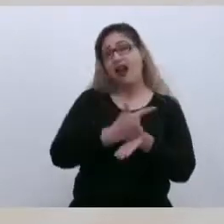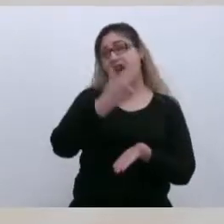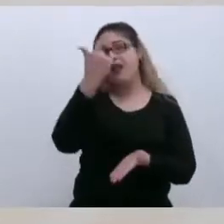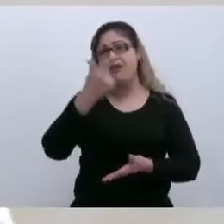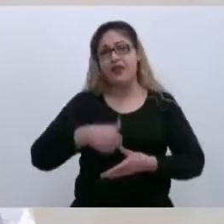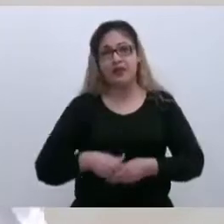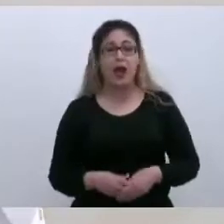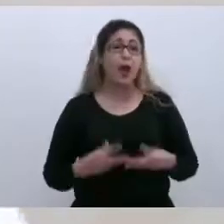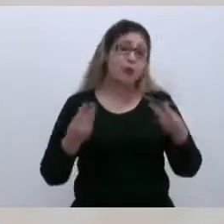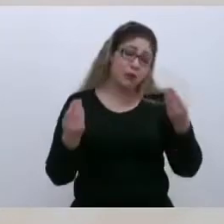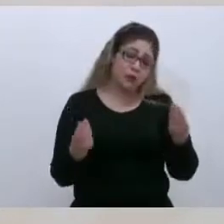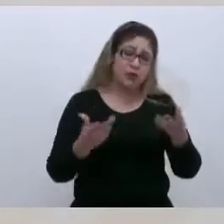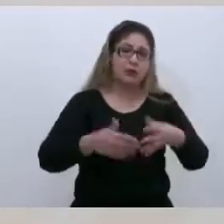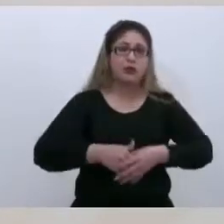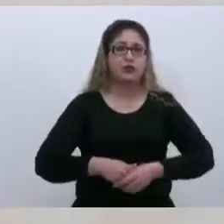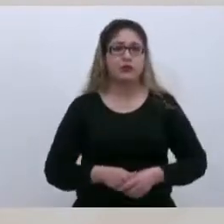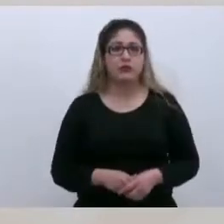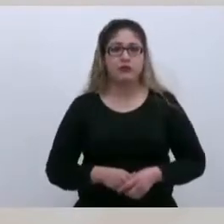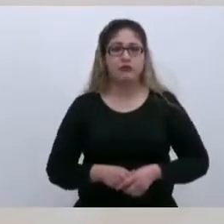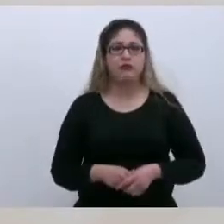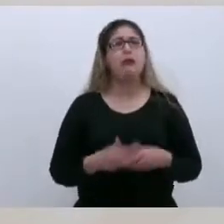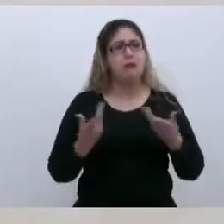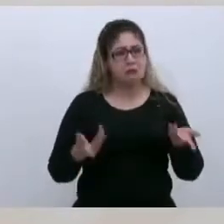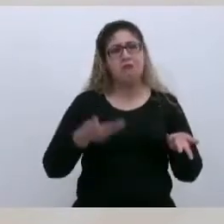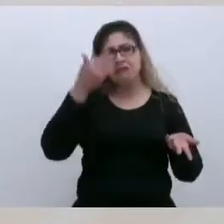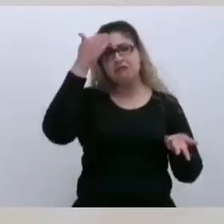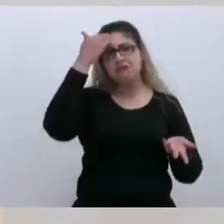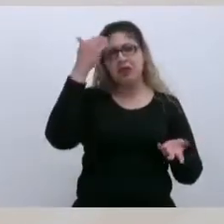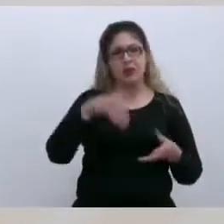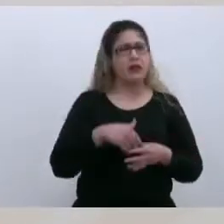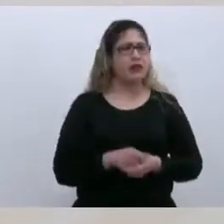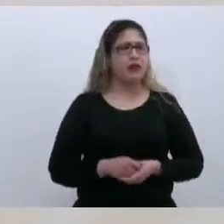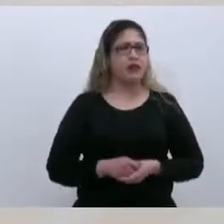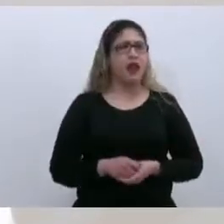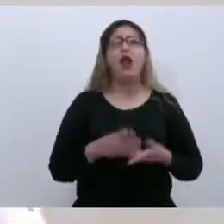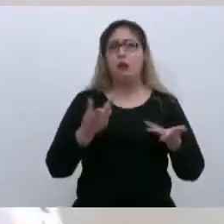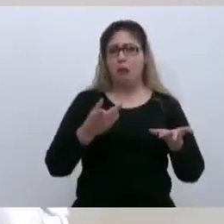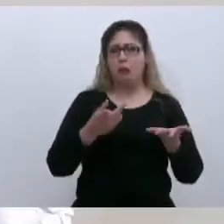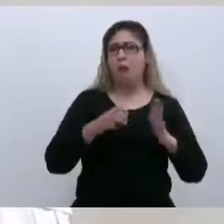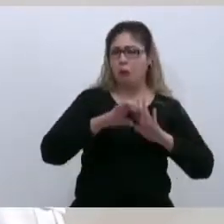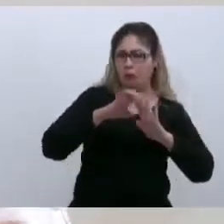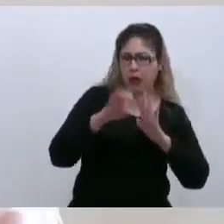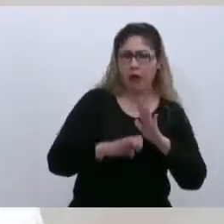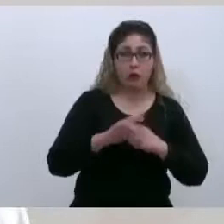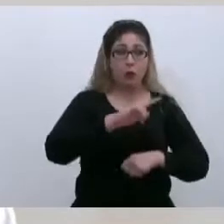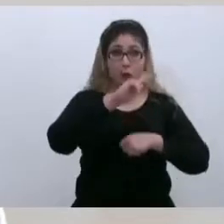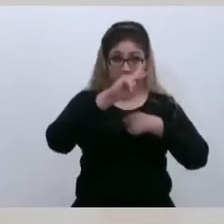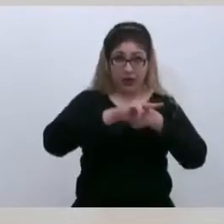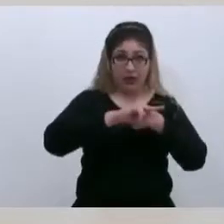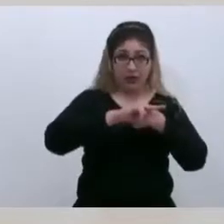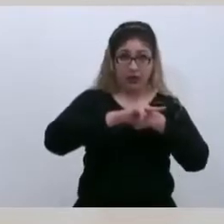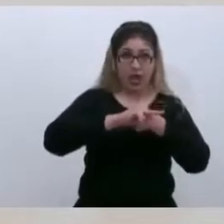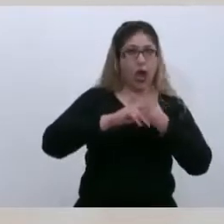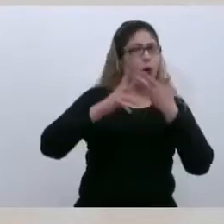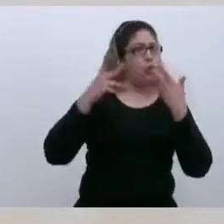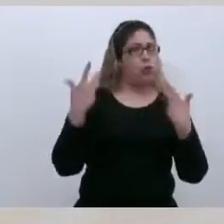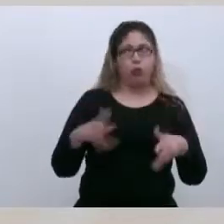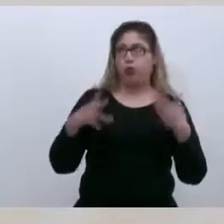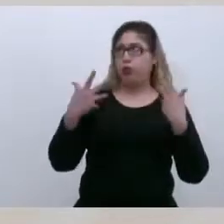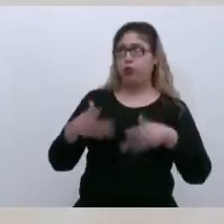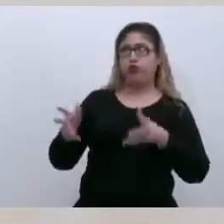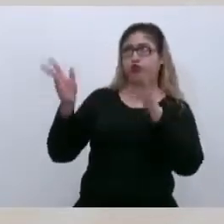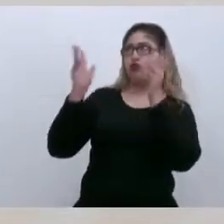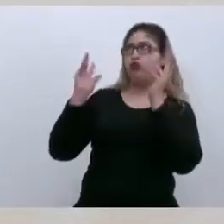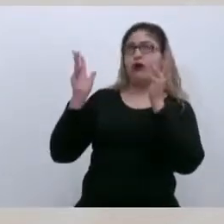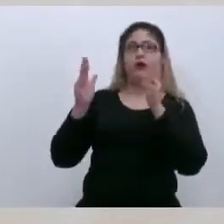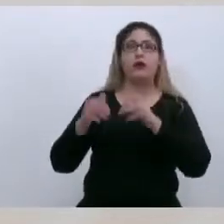muchas naciones poderosas, potencias económicas, estaban entrando en discusiones que tenían que ver con las guías